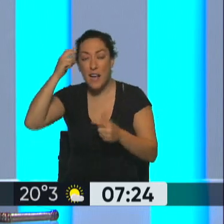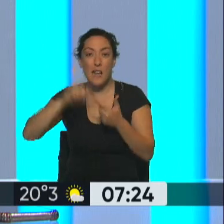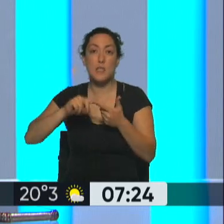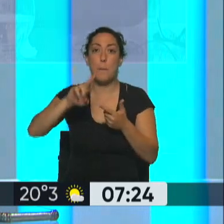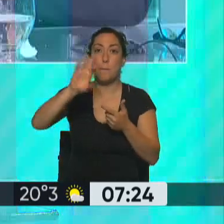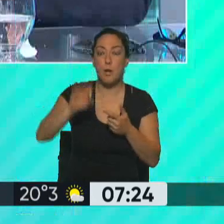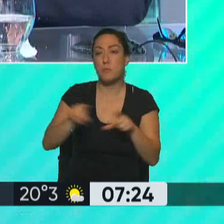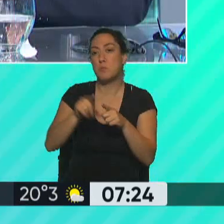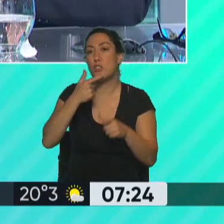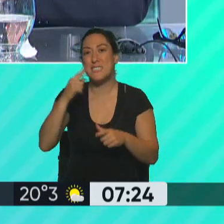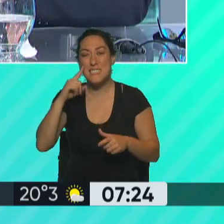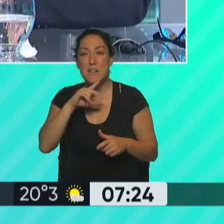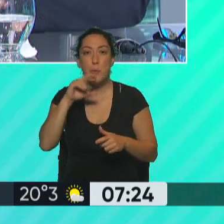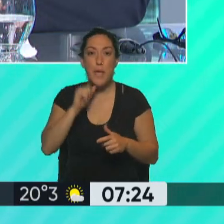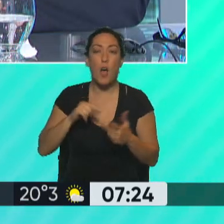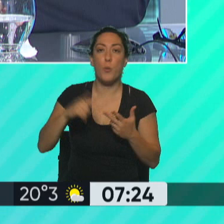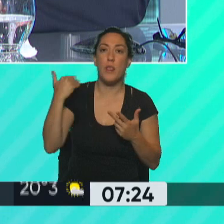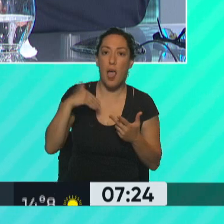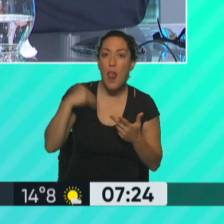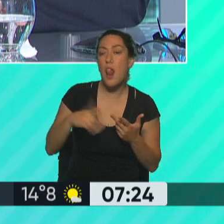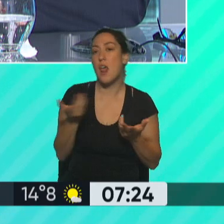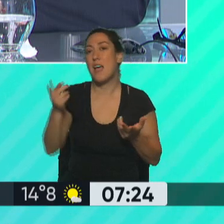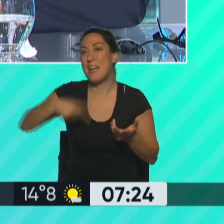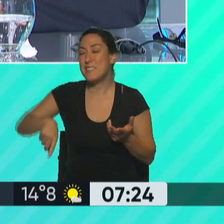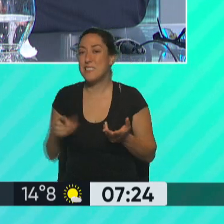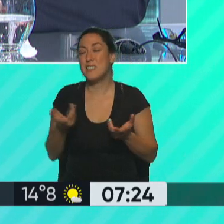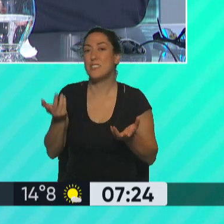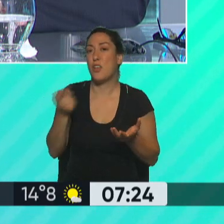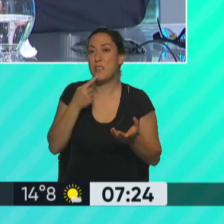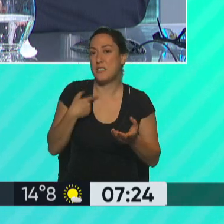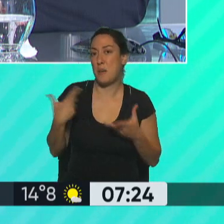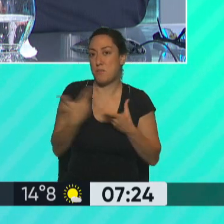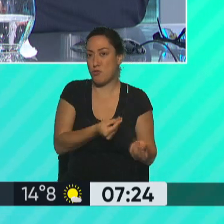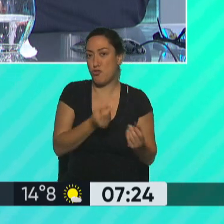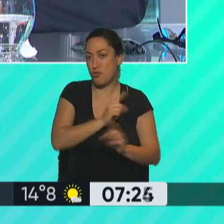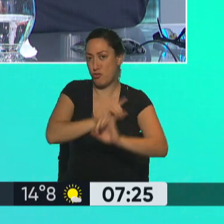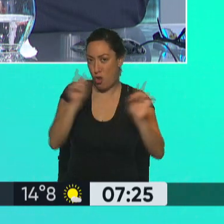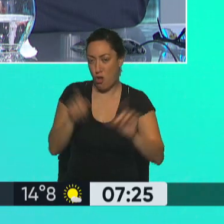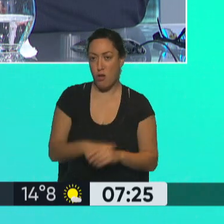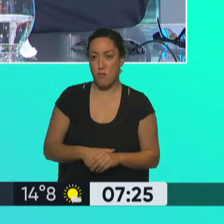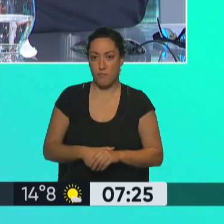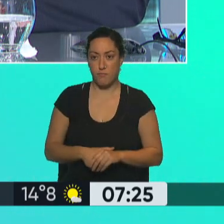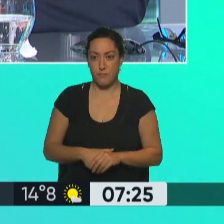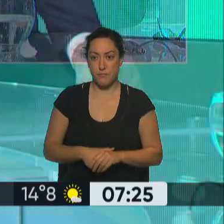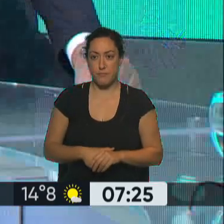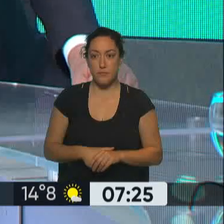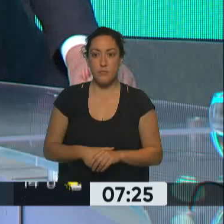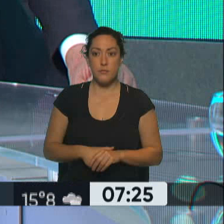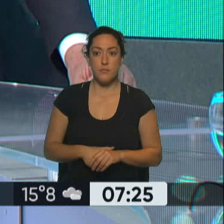Silvia Los Penato o María Eugenia Vidal, que marcaron sus diferencias. Más cercanos a Horacio Rodríguez Larreta, digamos. Exactamente.